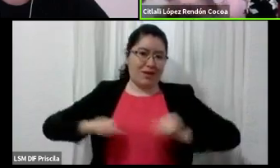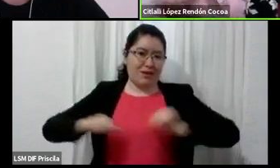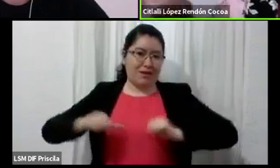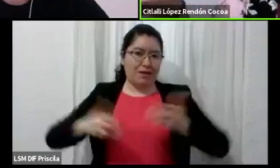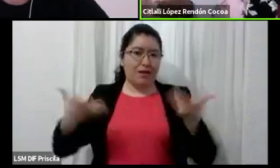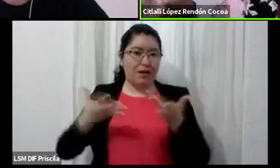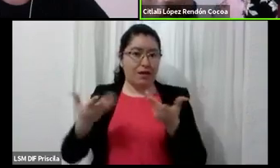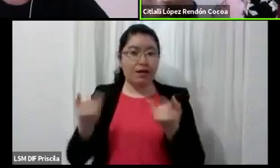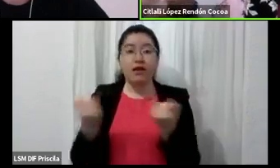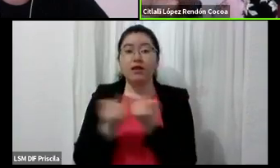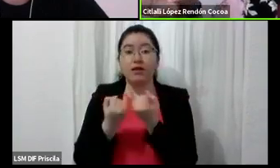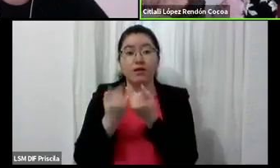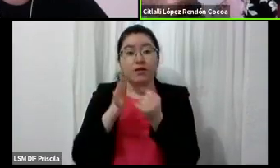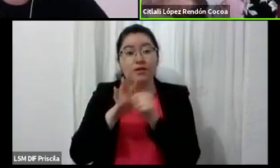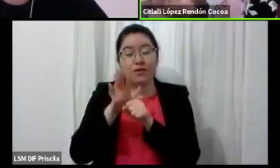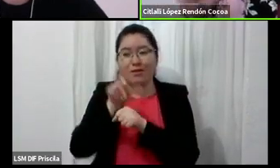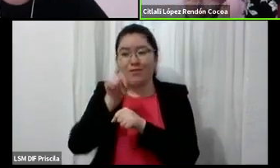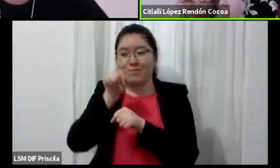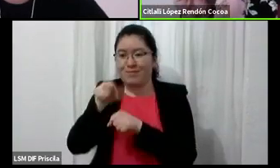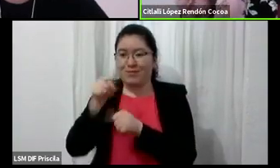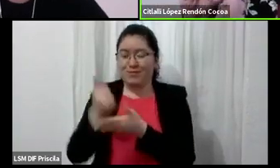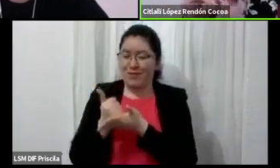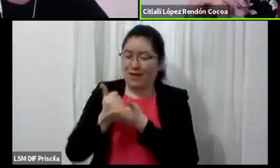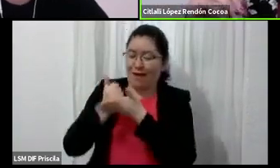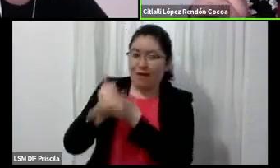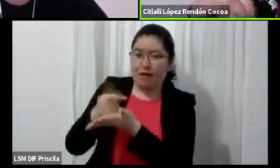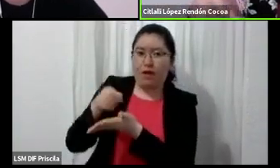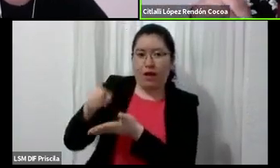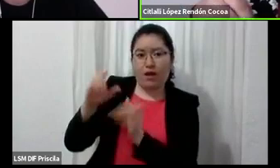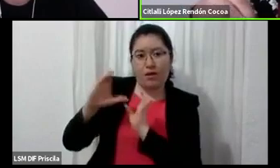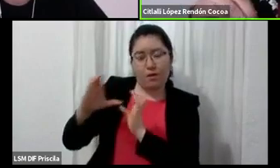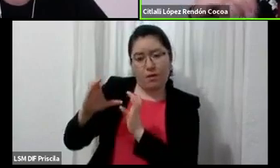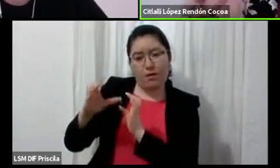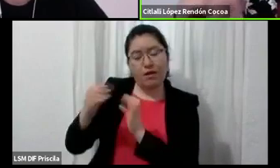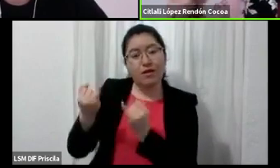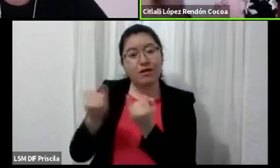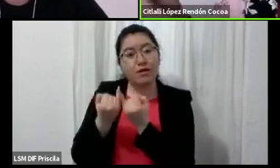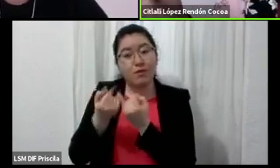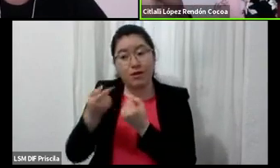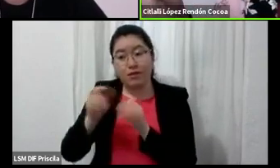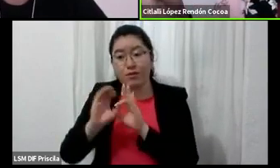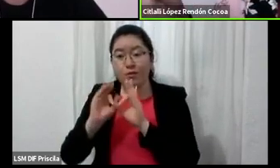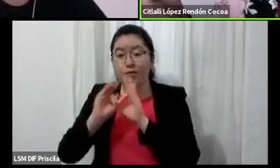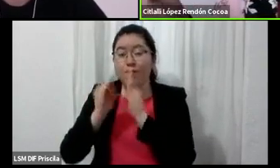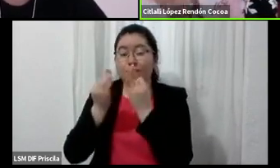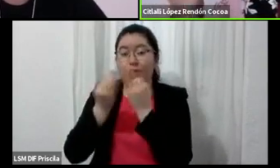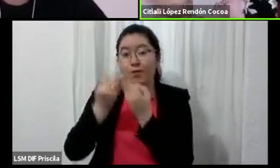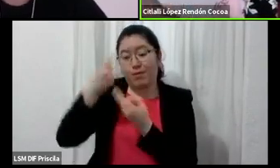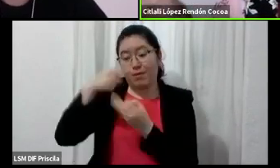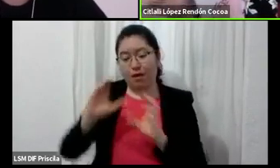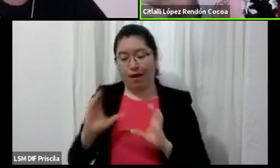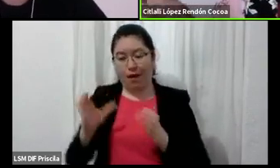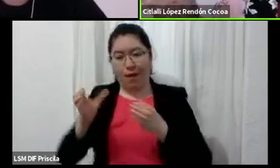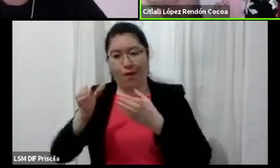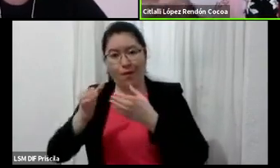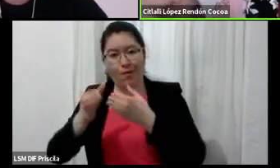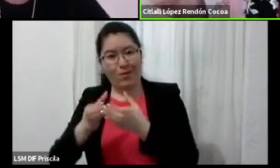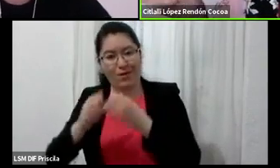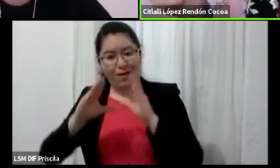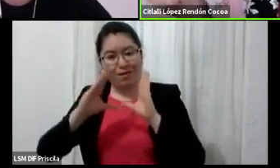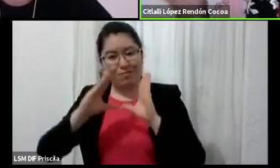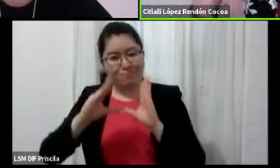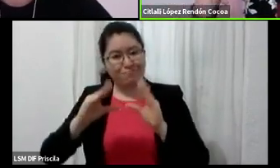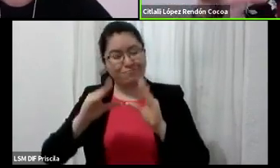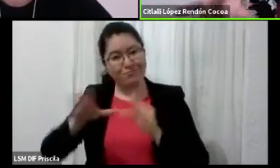esos vínculos que tienen con las personas a las que cuidan como una comunidad de aprendizaje. Muchas veces estas comunidades